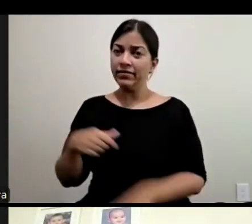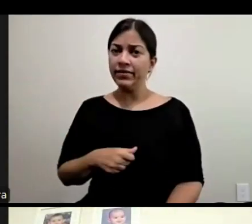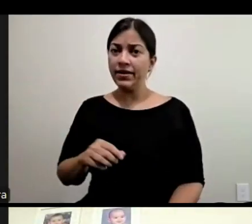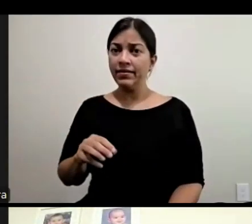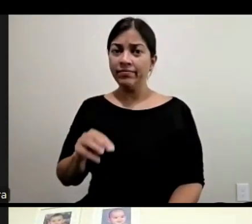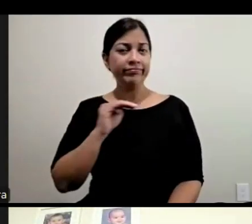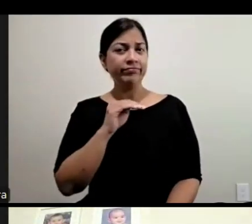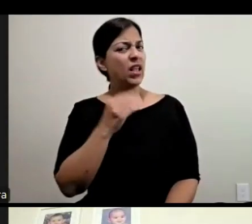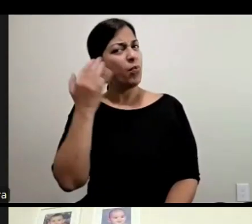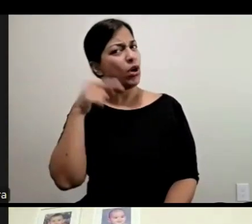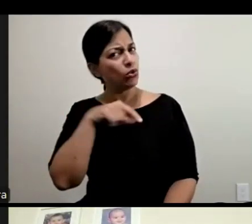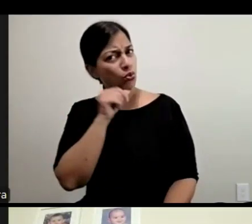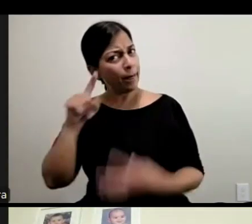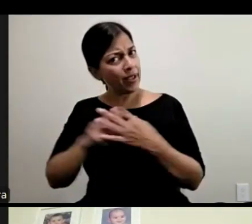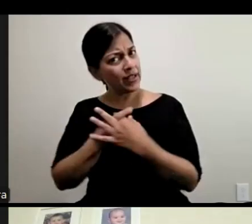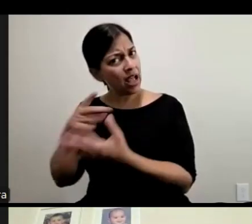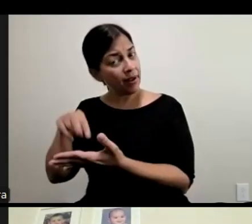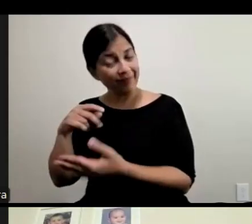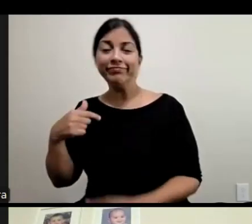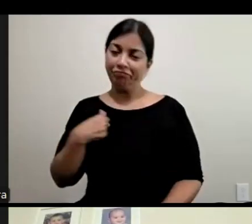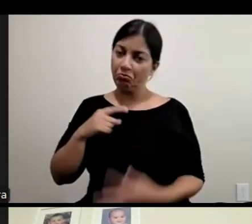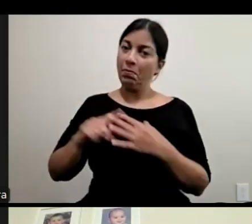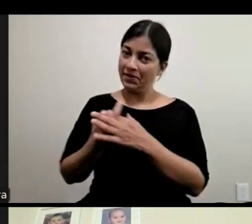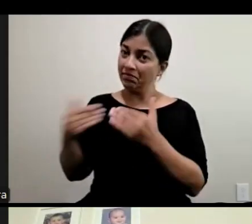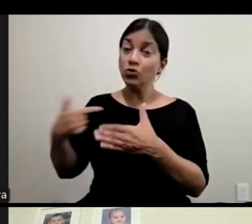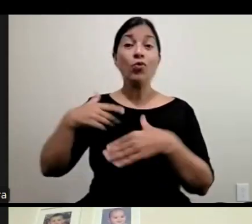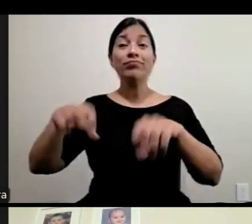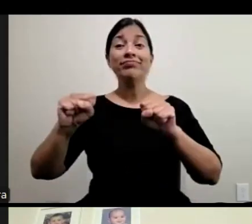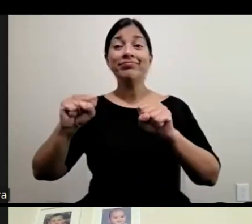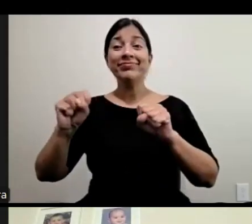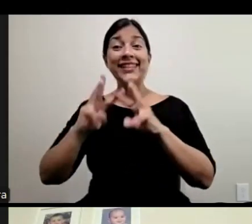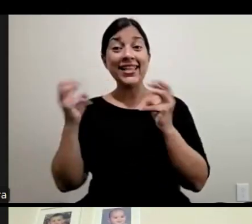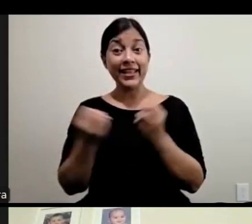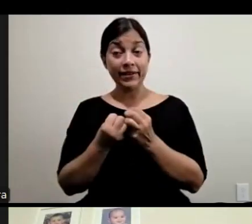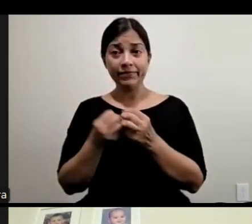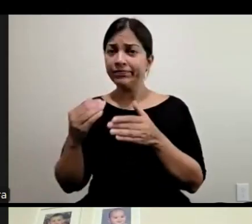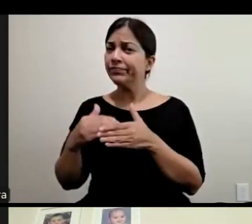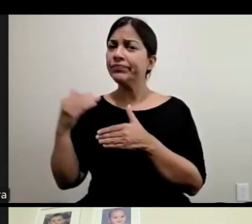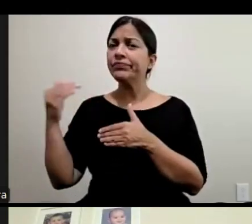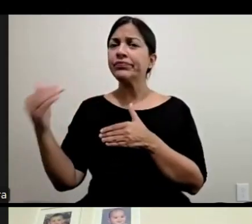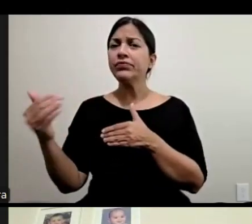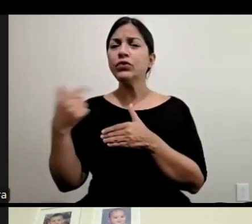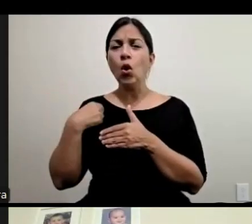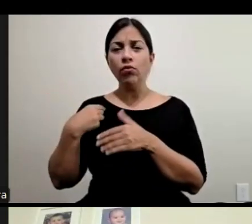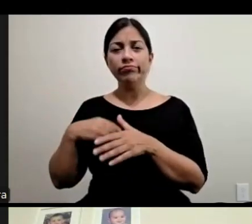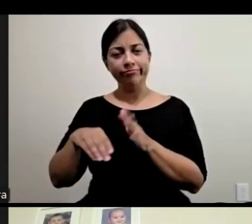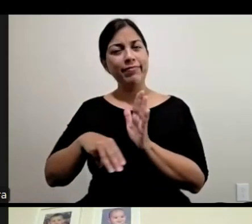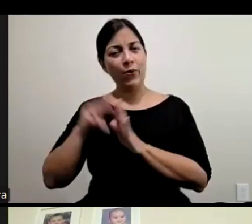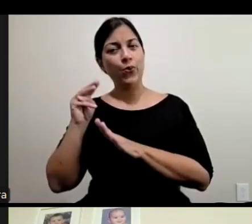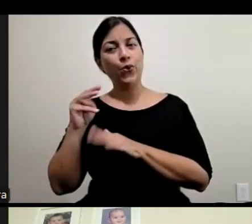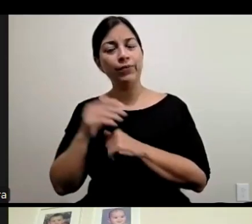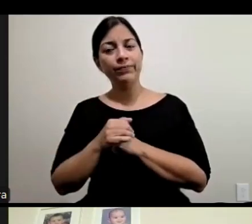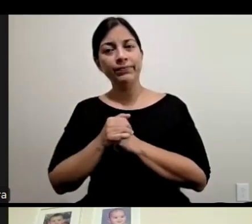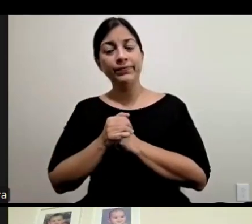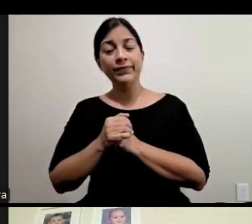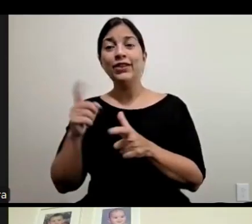así fue como yo empecé. Y tomaba los talleres y después que fui ya madurando un poco, entonces el director